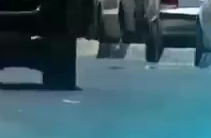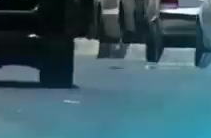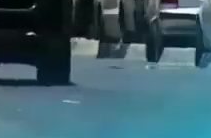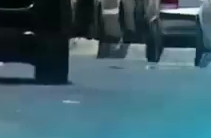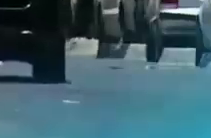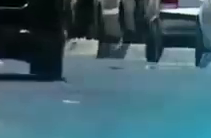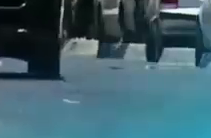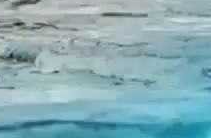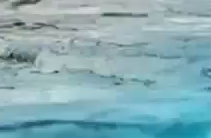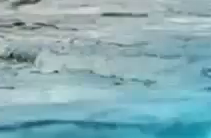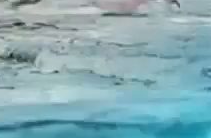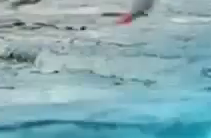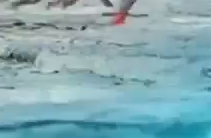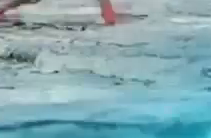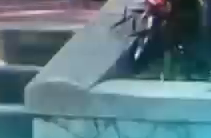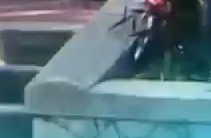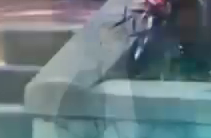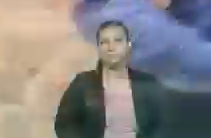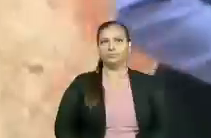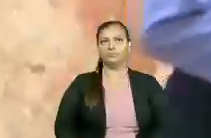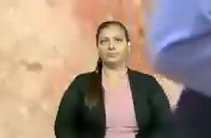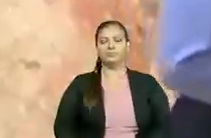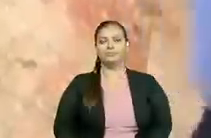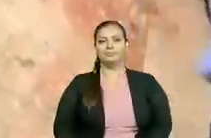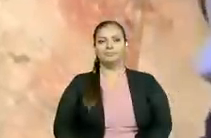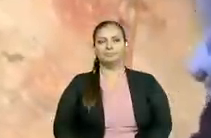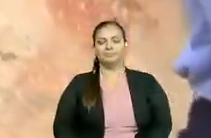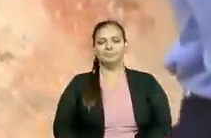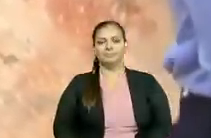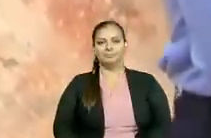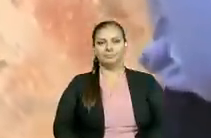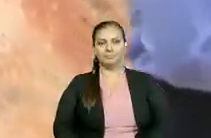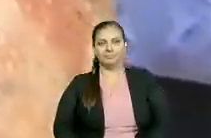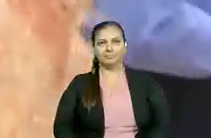Qué enamorado me siento yo de Guayaquil.